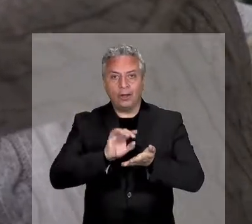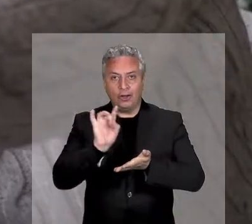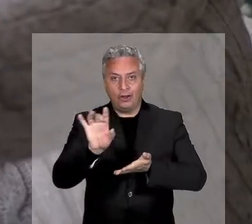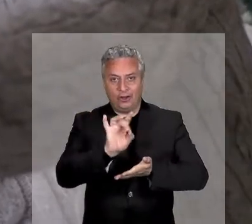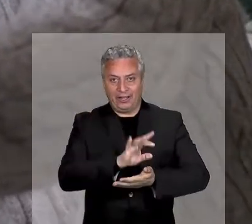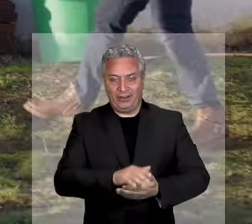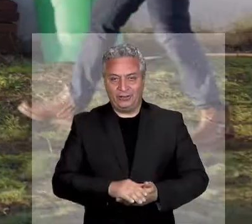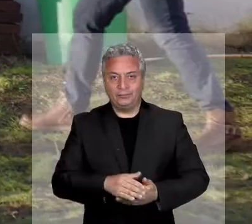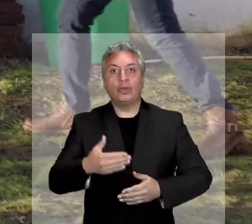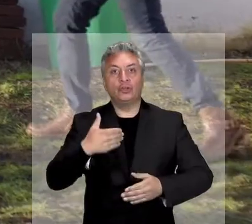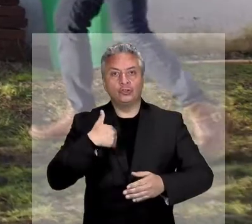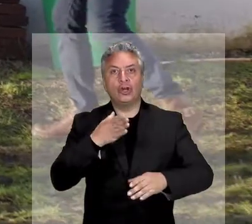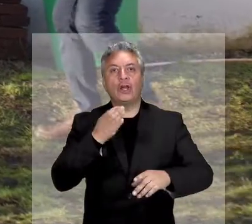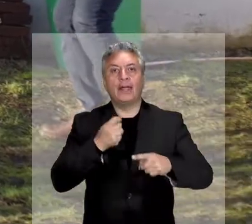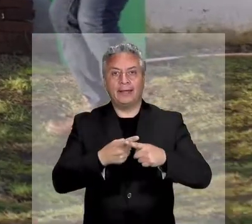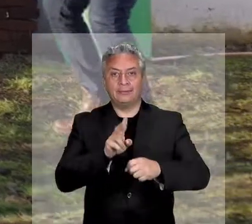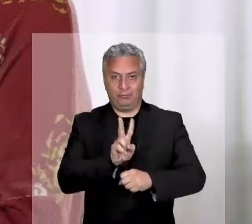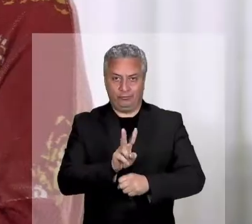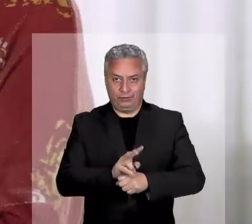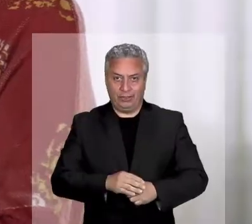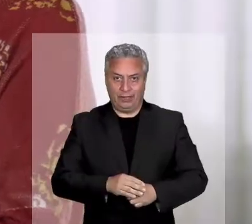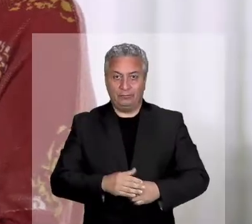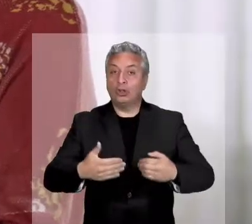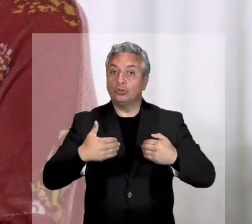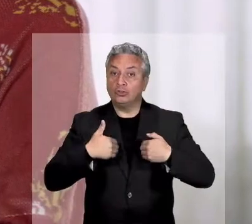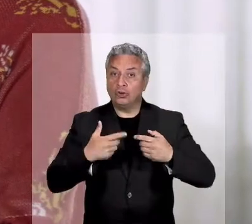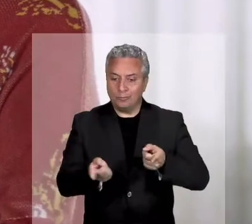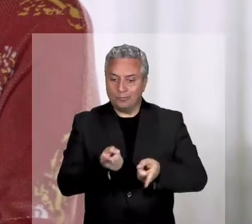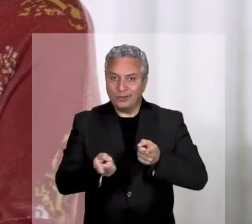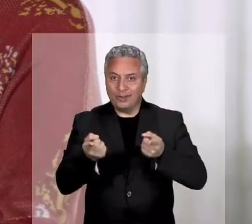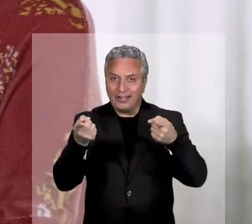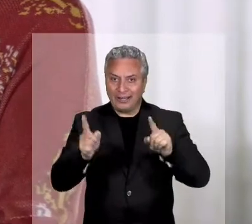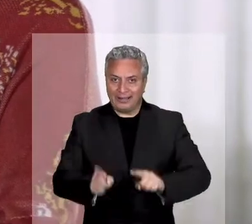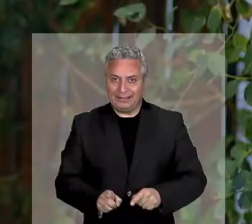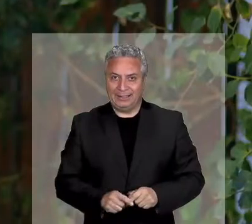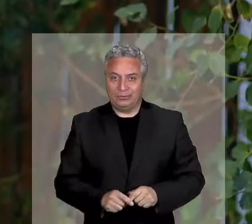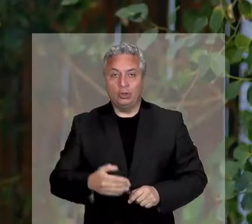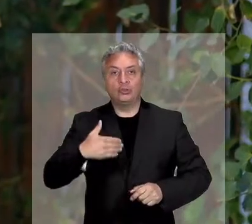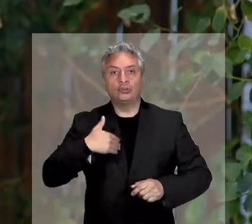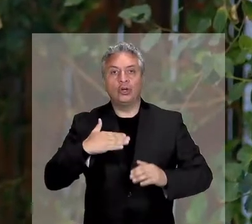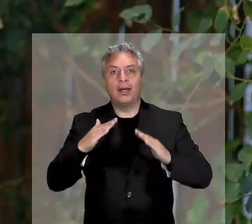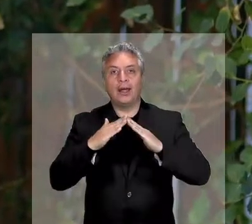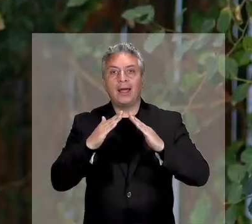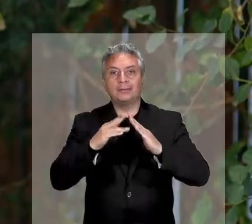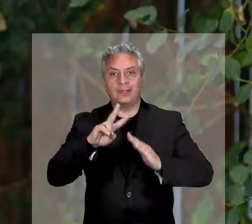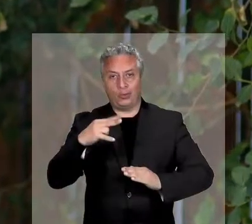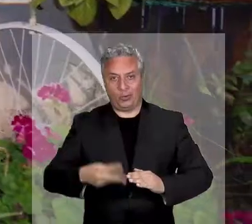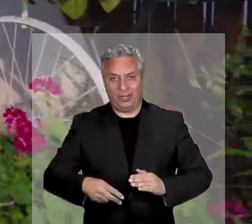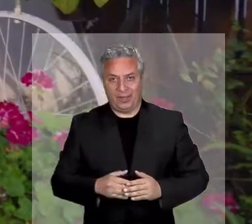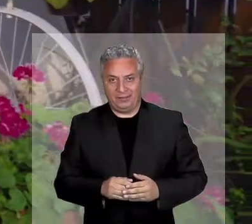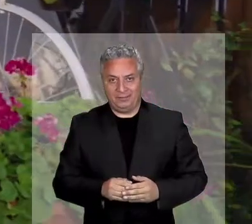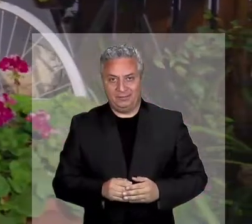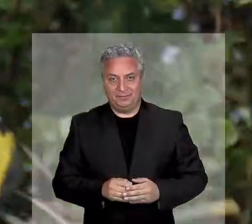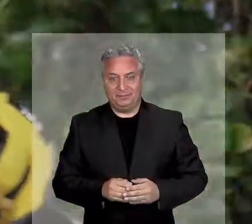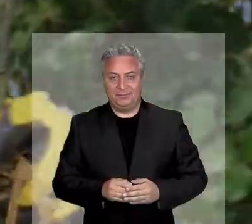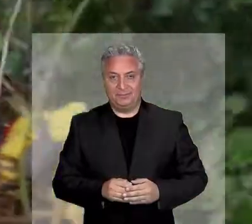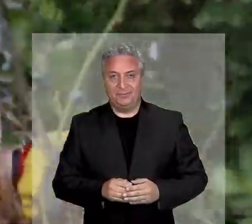correo. Yo fui profesora. Y yo electromecánico. Yo dueña de casa.